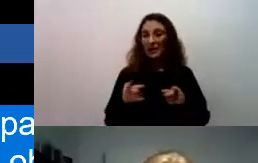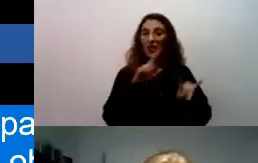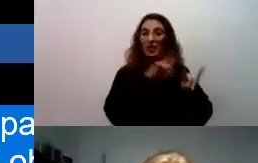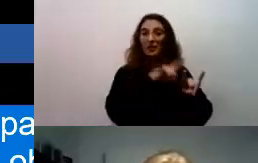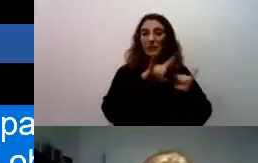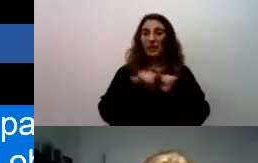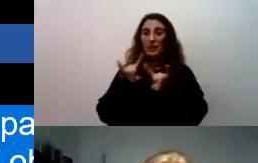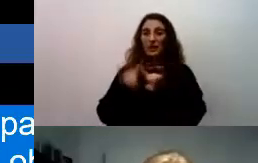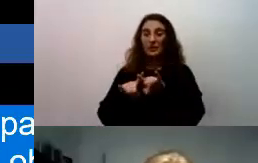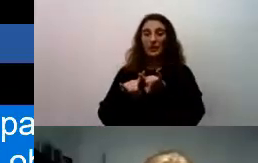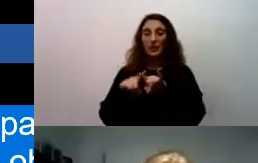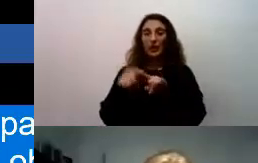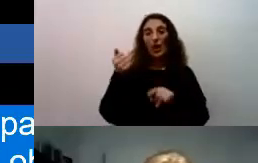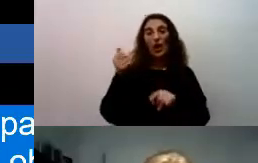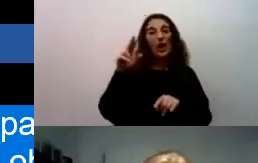www.argentina.gov.ar,